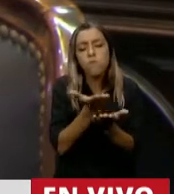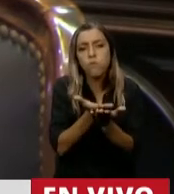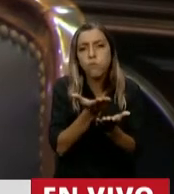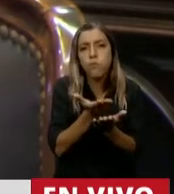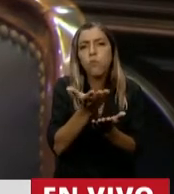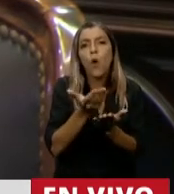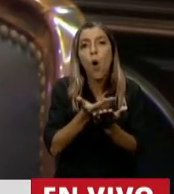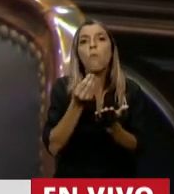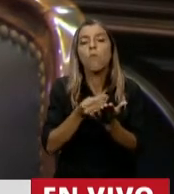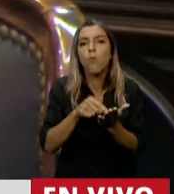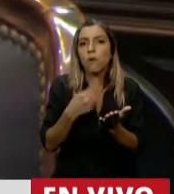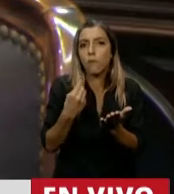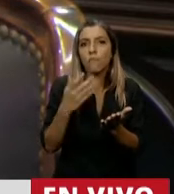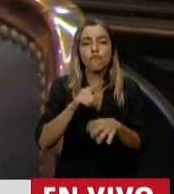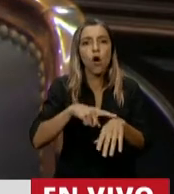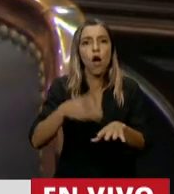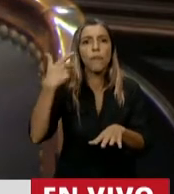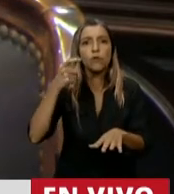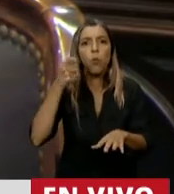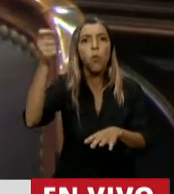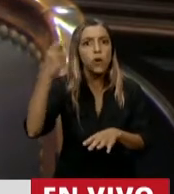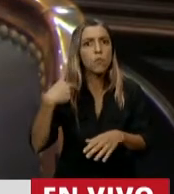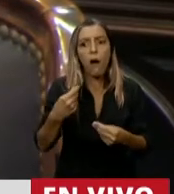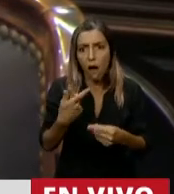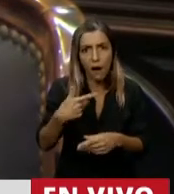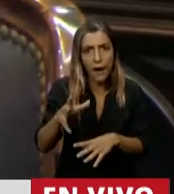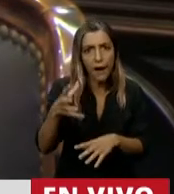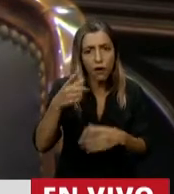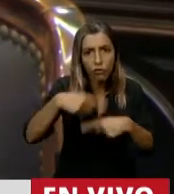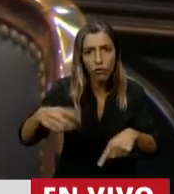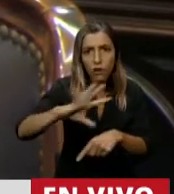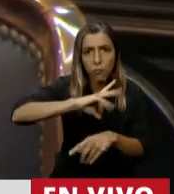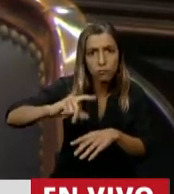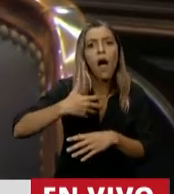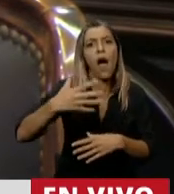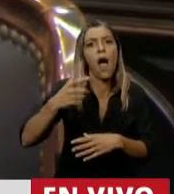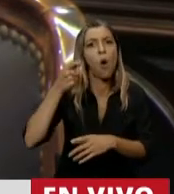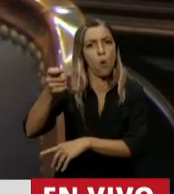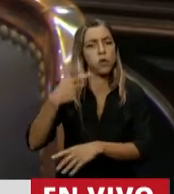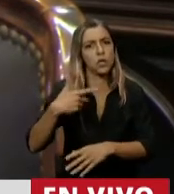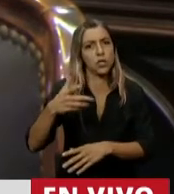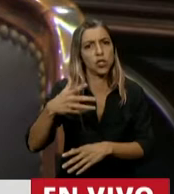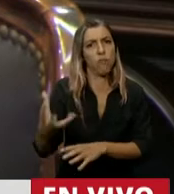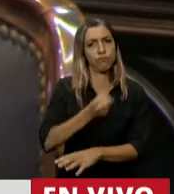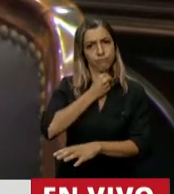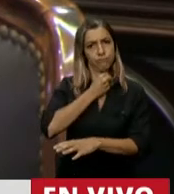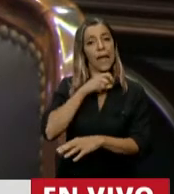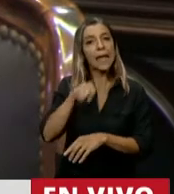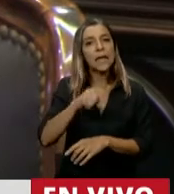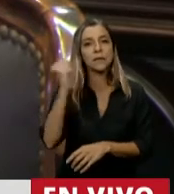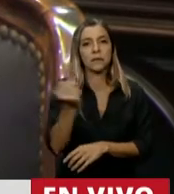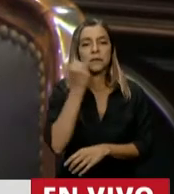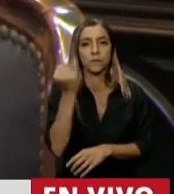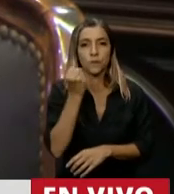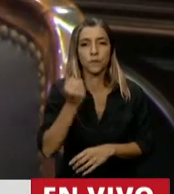de los juicios para recuperar los robados y creo que en este tiempo también difícil donde muchos